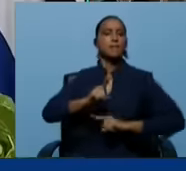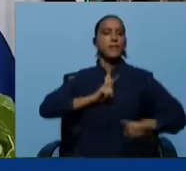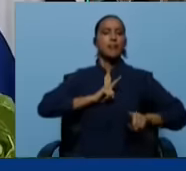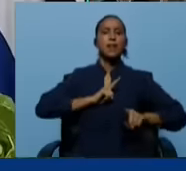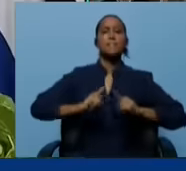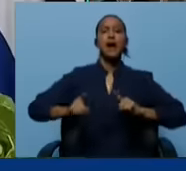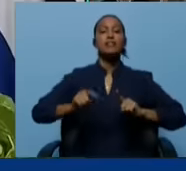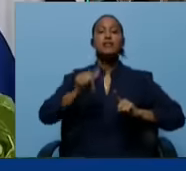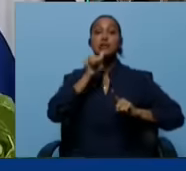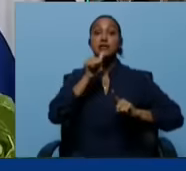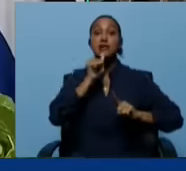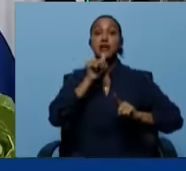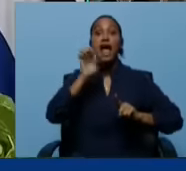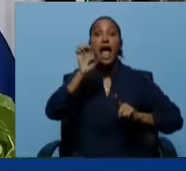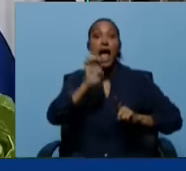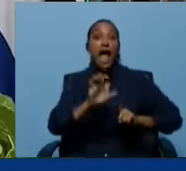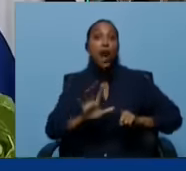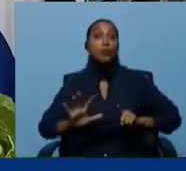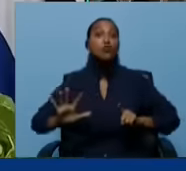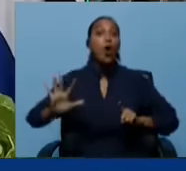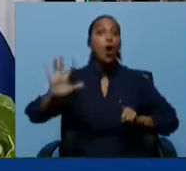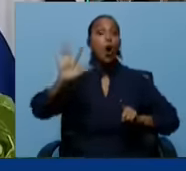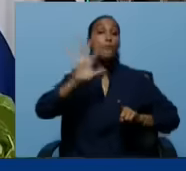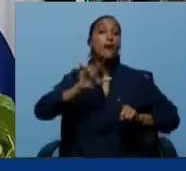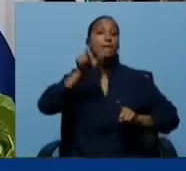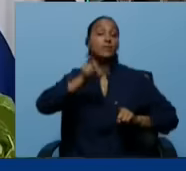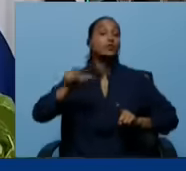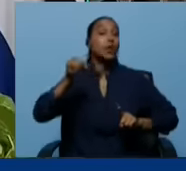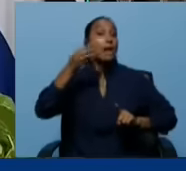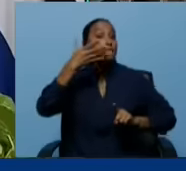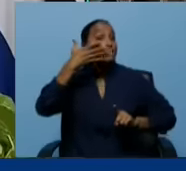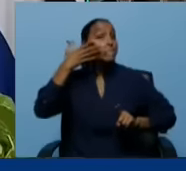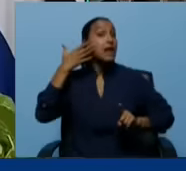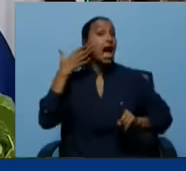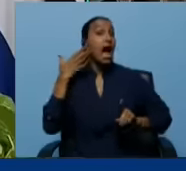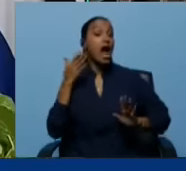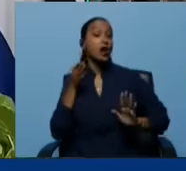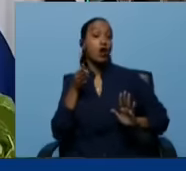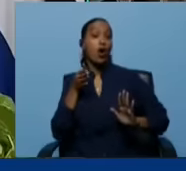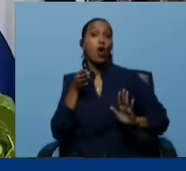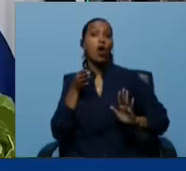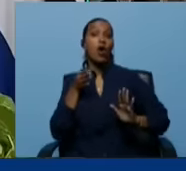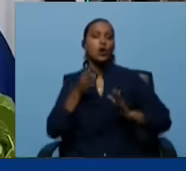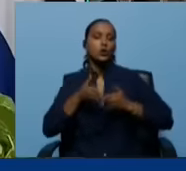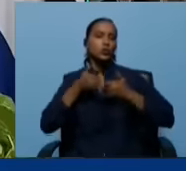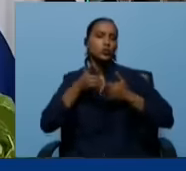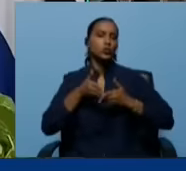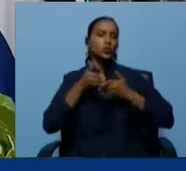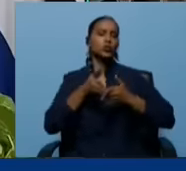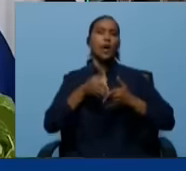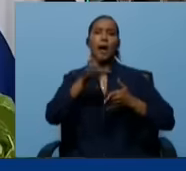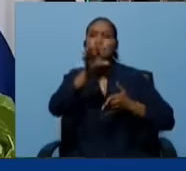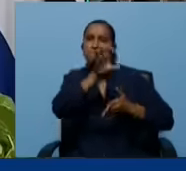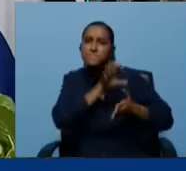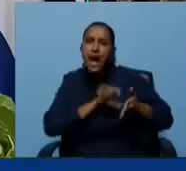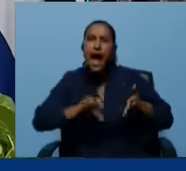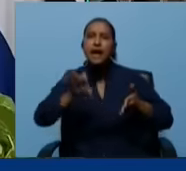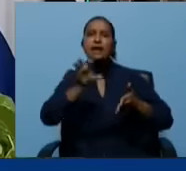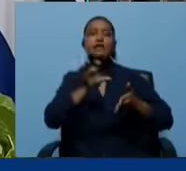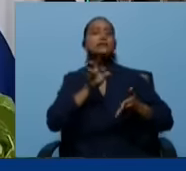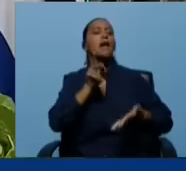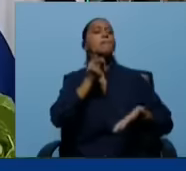y en Europa estaban las grandes empresas inglesas, francesas,